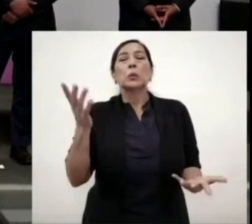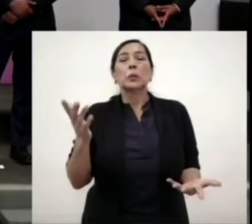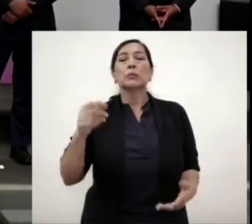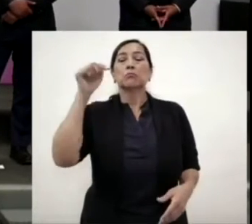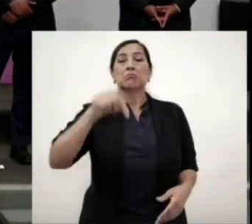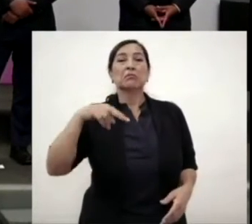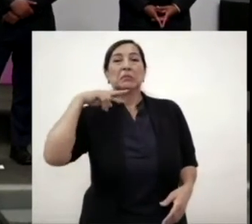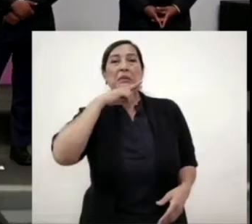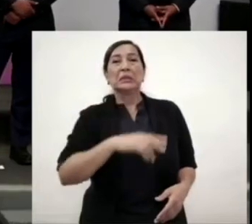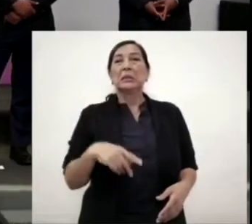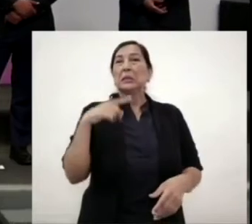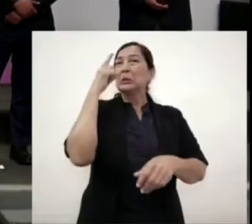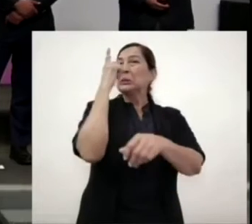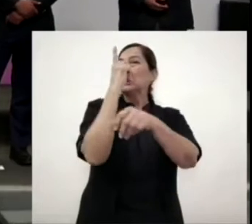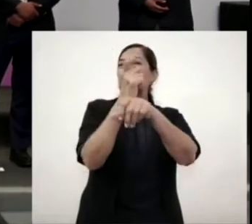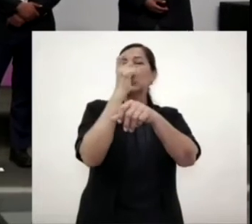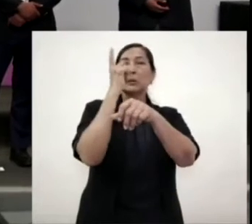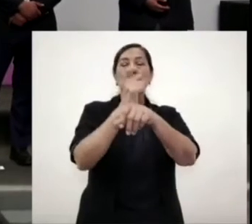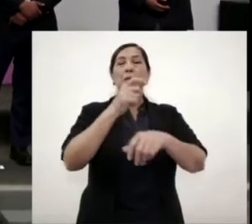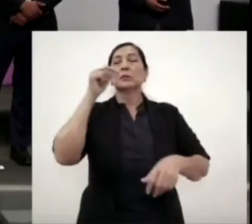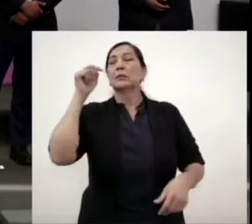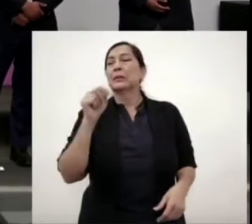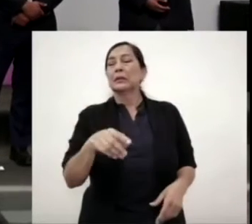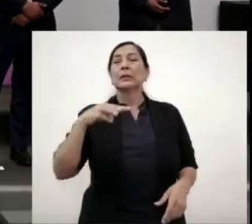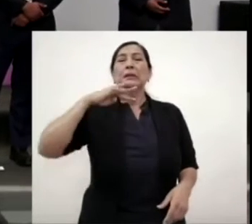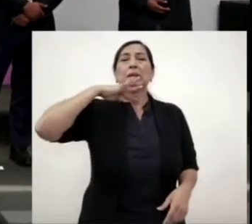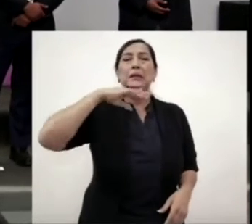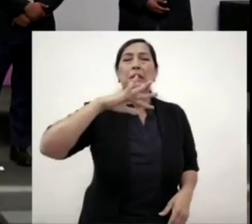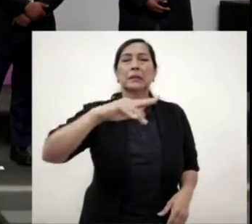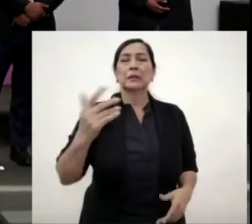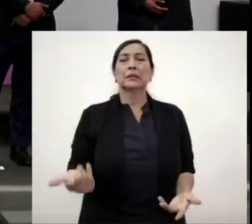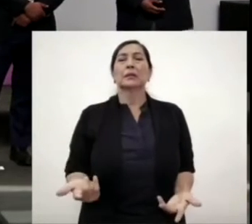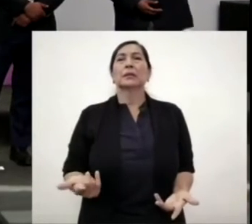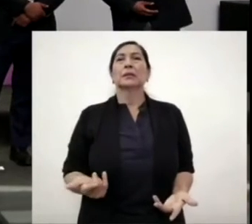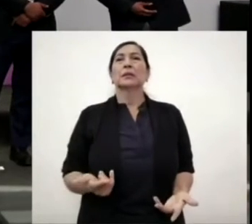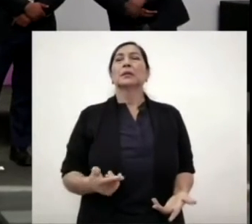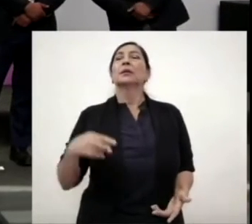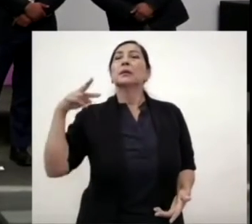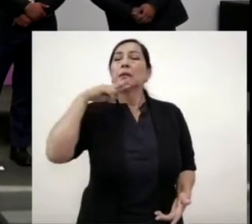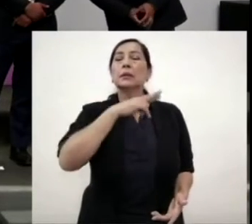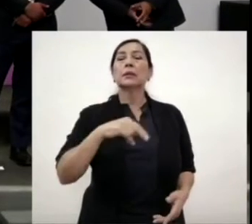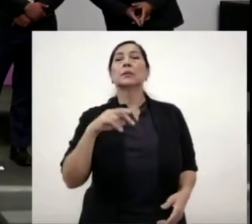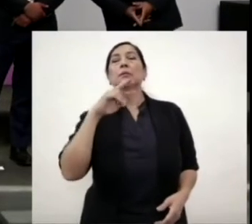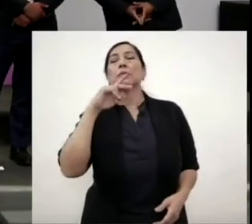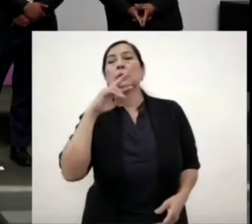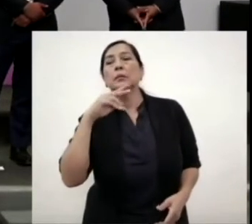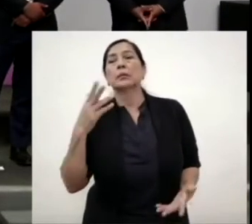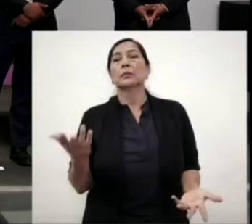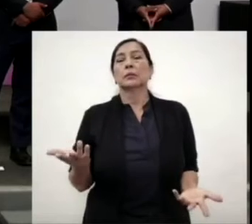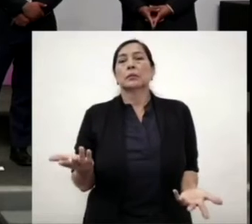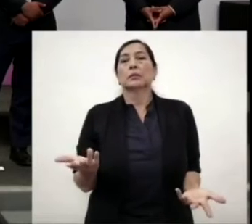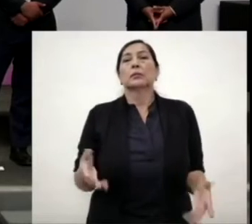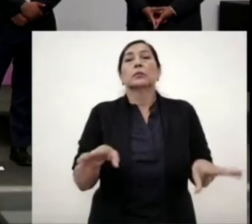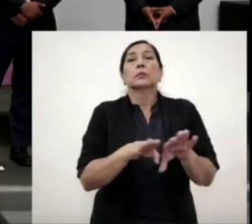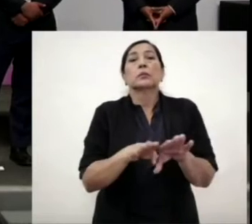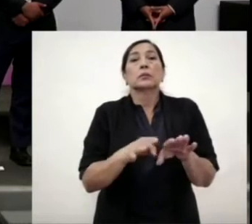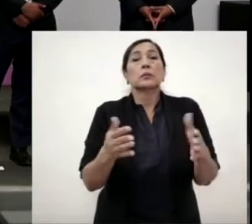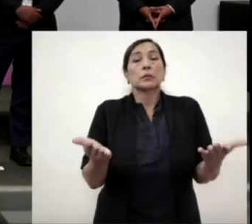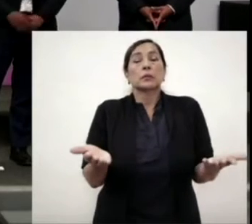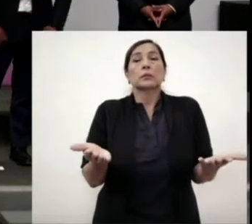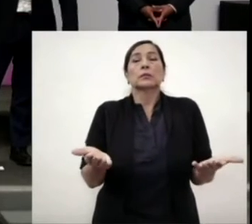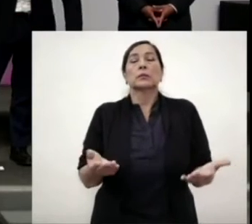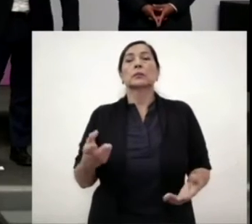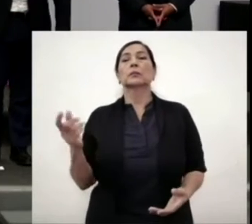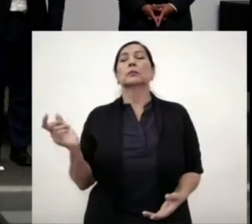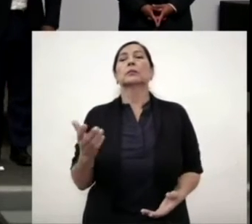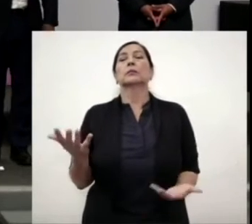delincuencia. ¿De qué manera el gobierno está preocupado para que esto se quite de esta imagen? Pero también nos